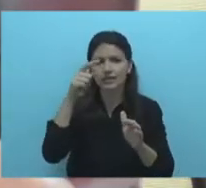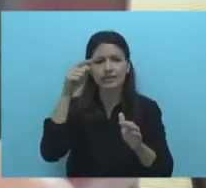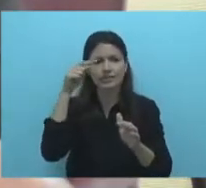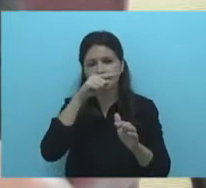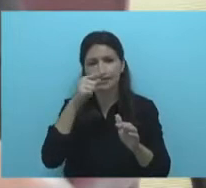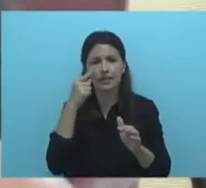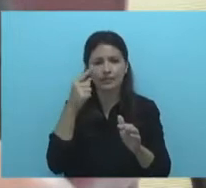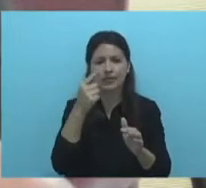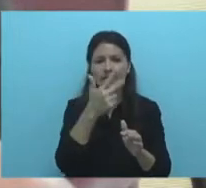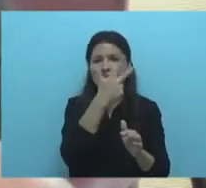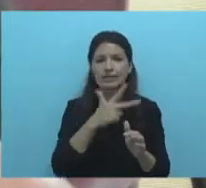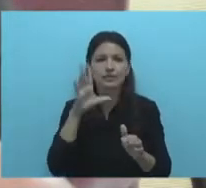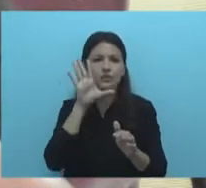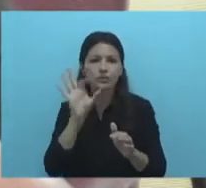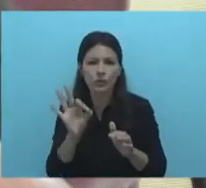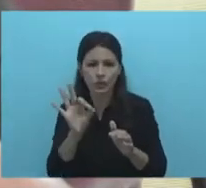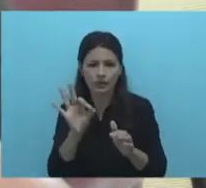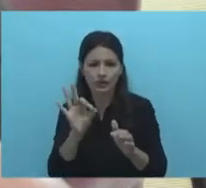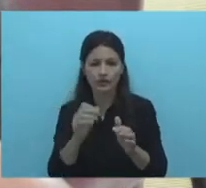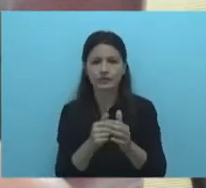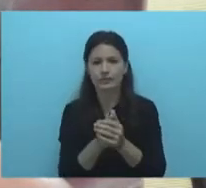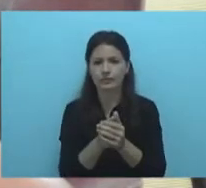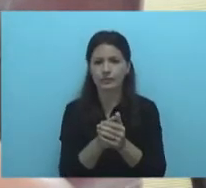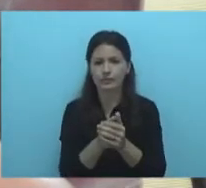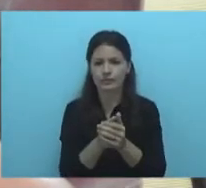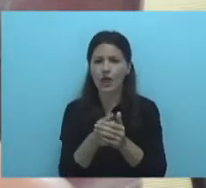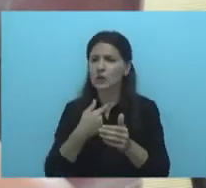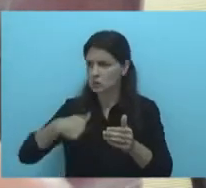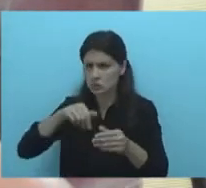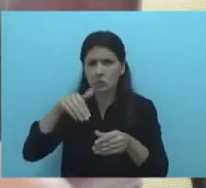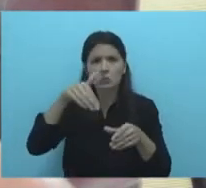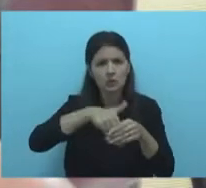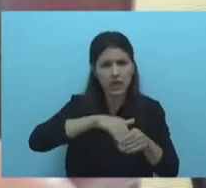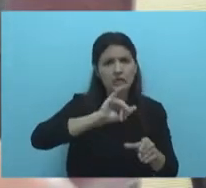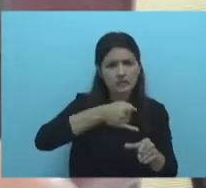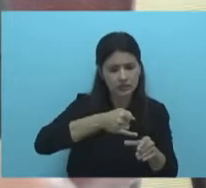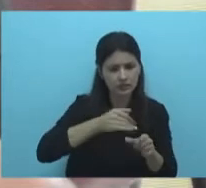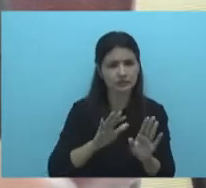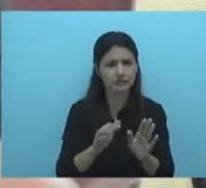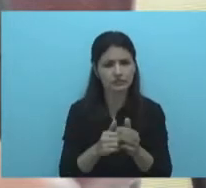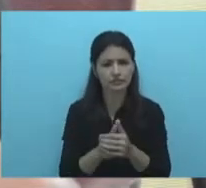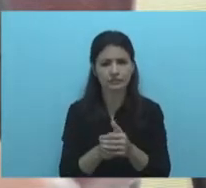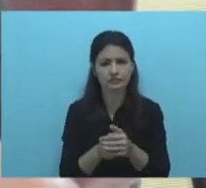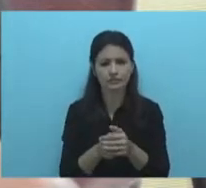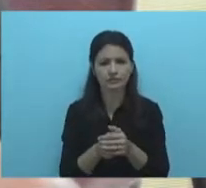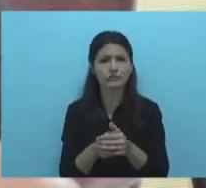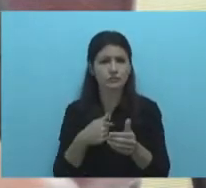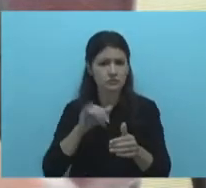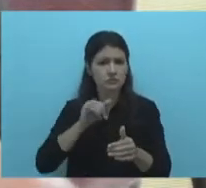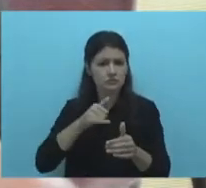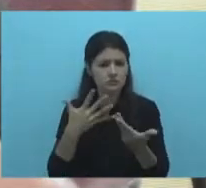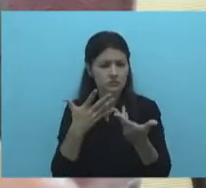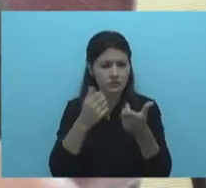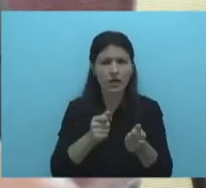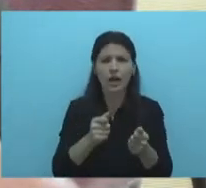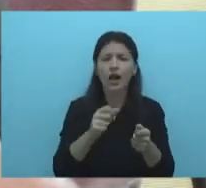27.350, como lo dice en el artículo 1, contaría con nuestro apoyo, porque estamos absolutamente a favor del uso